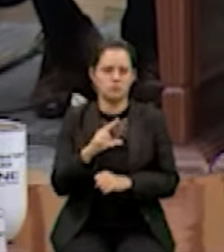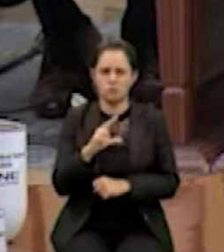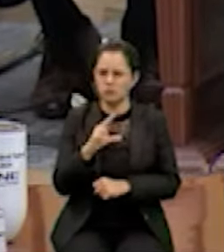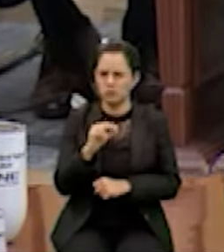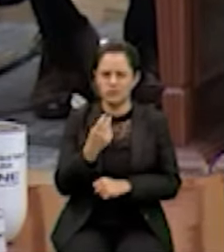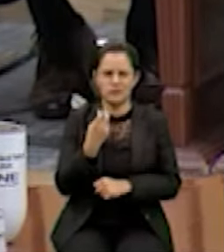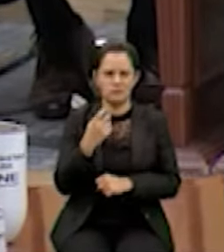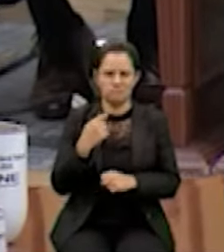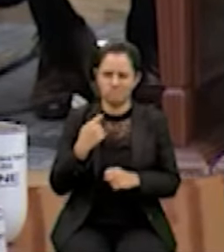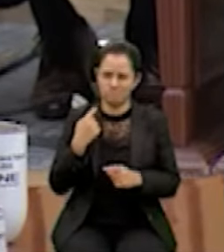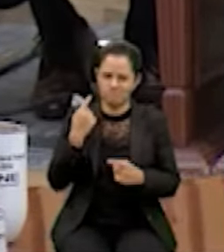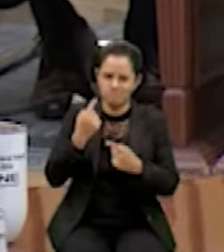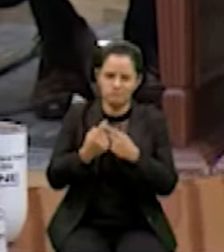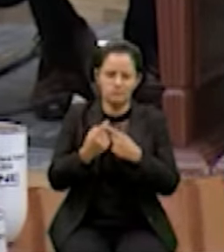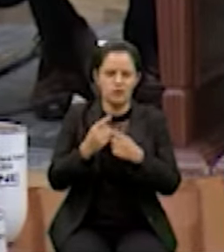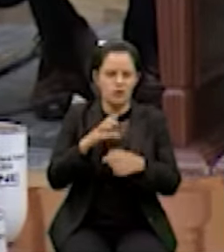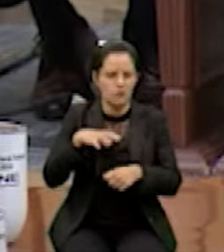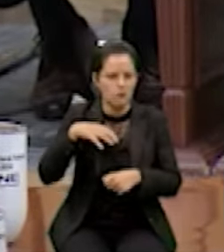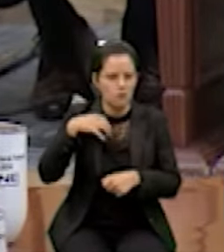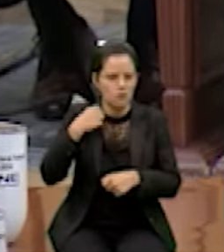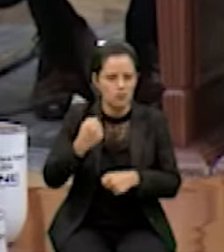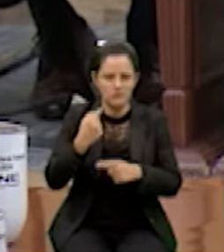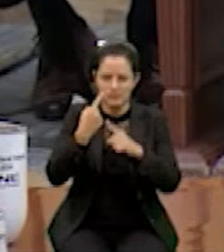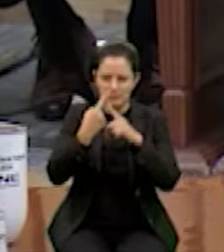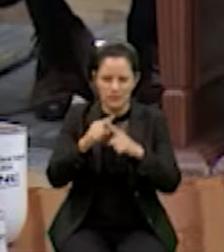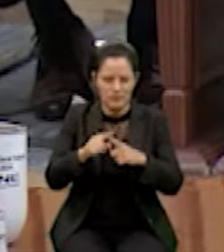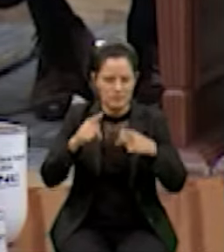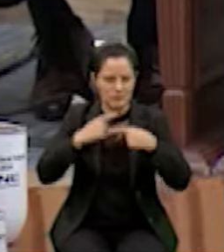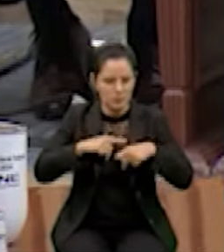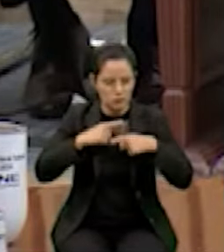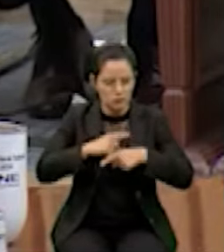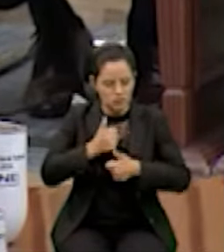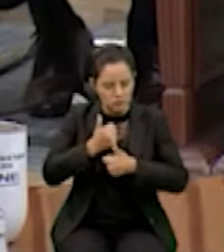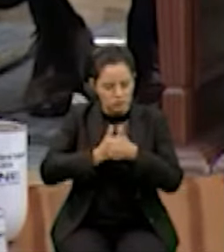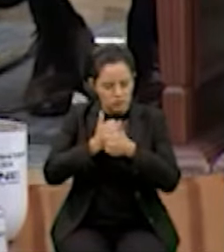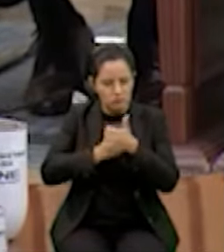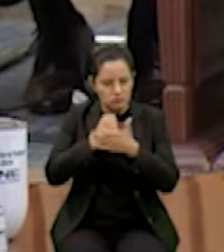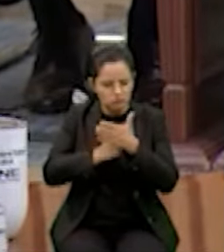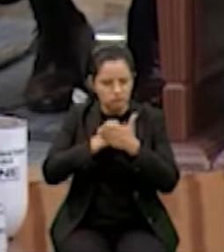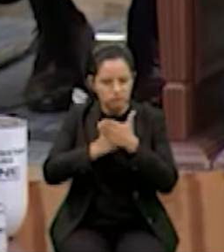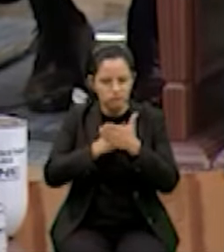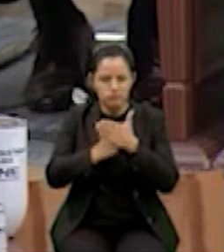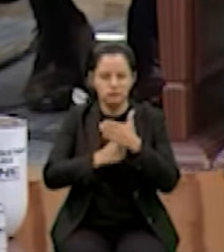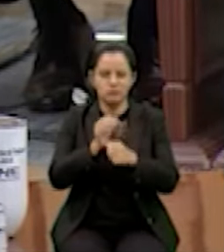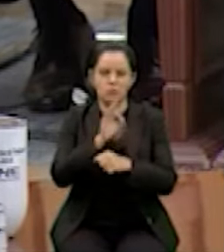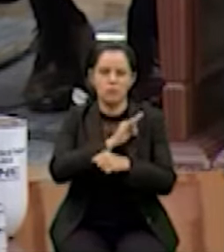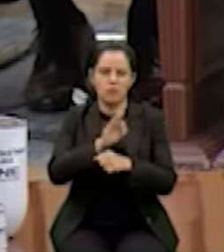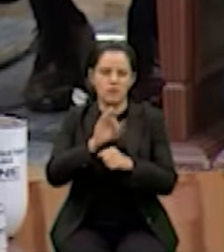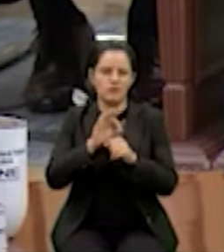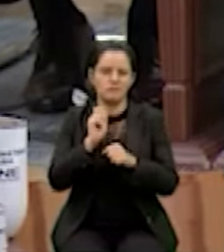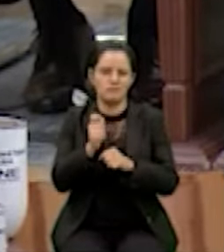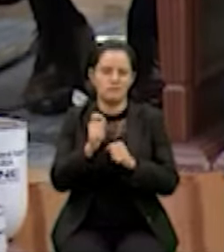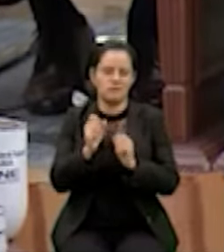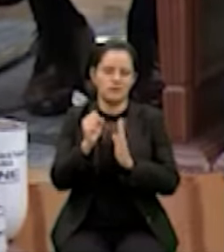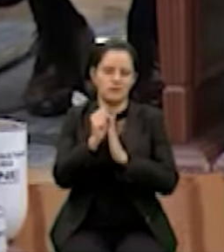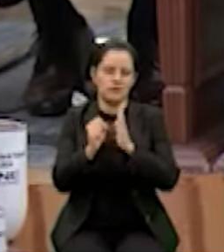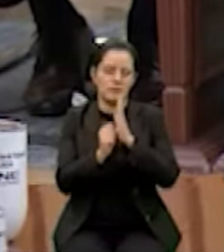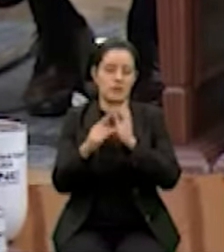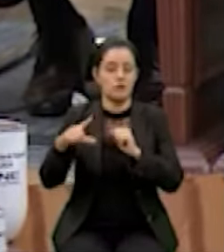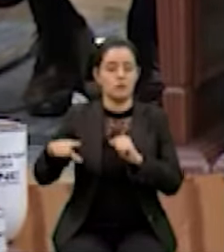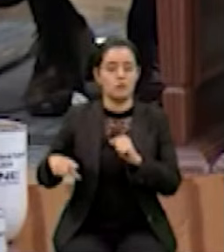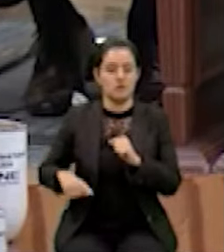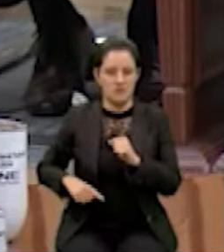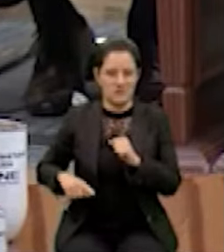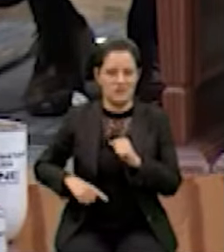hecho pues esta decantación y está entre Luis García, con muchos problemas allá en su estado,